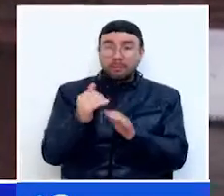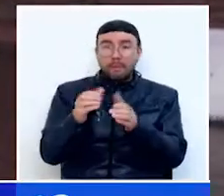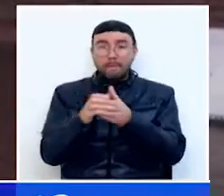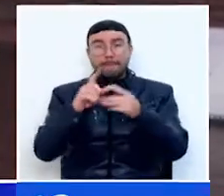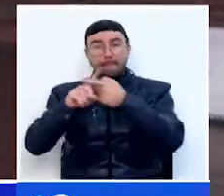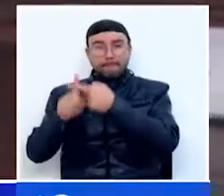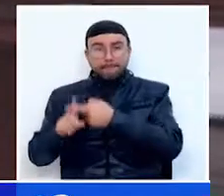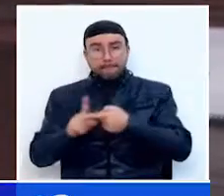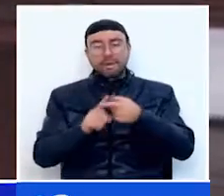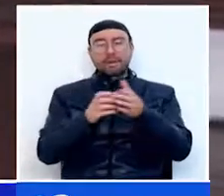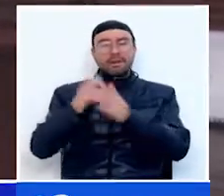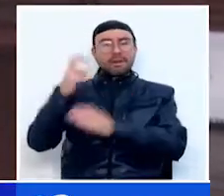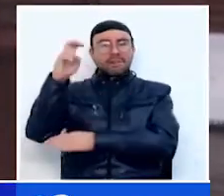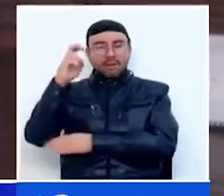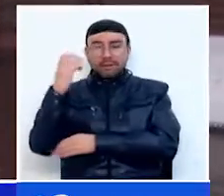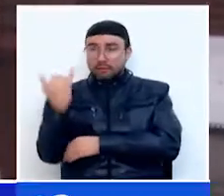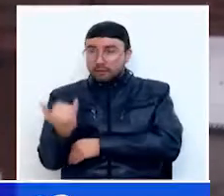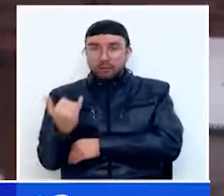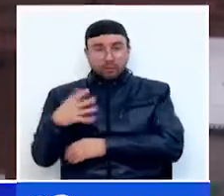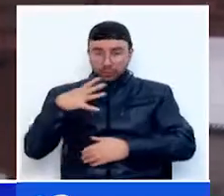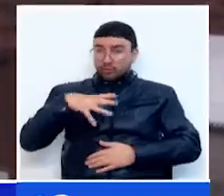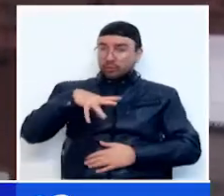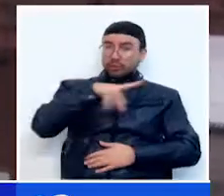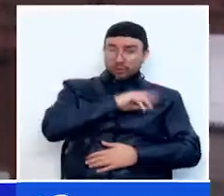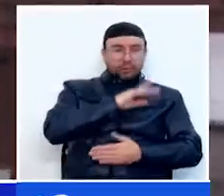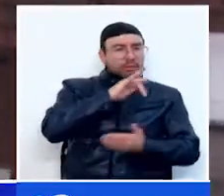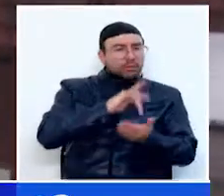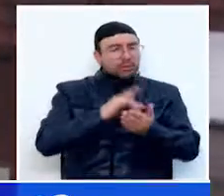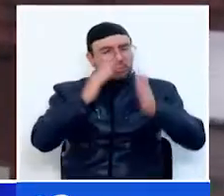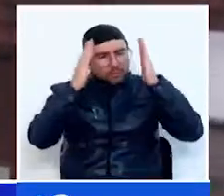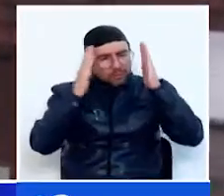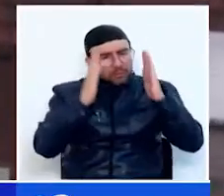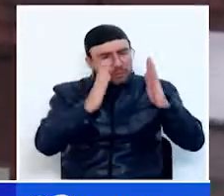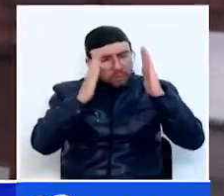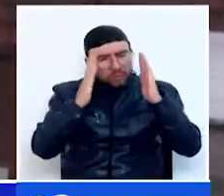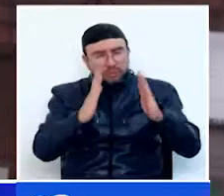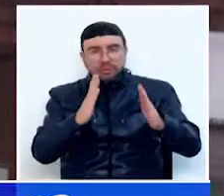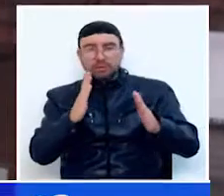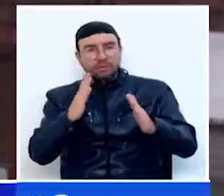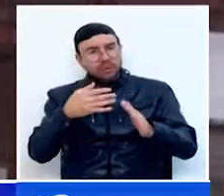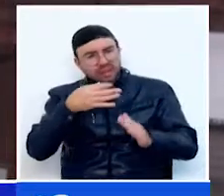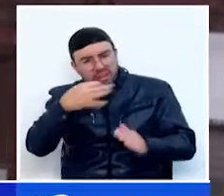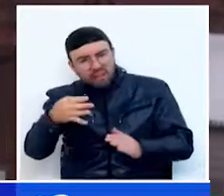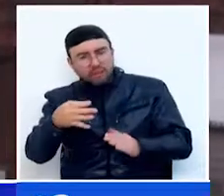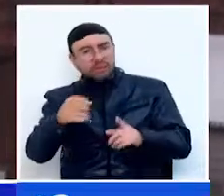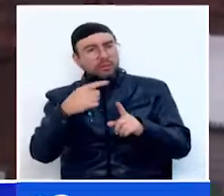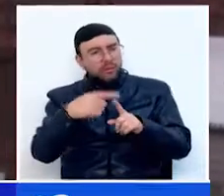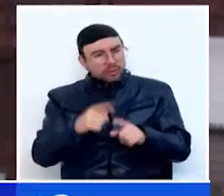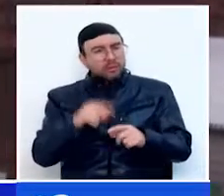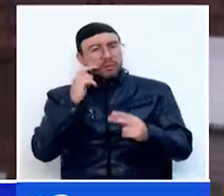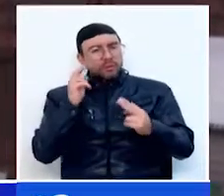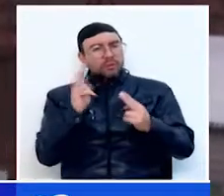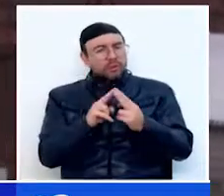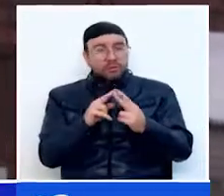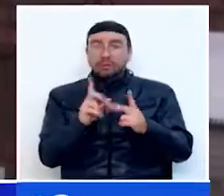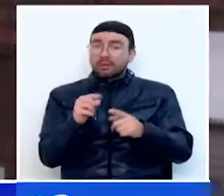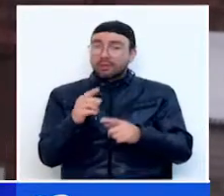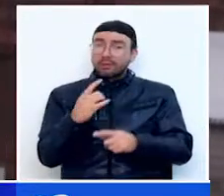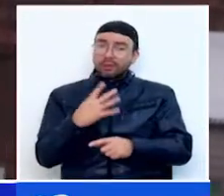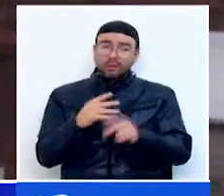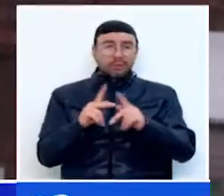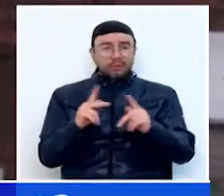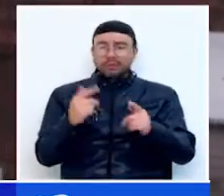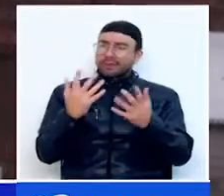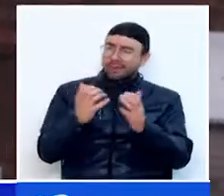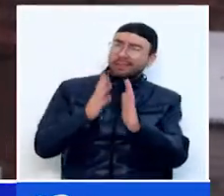la Fiscalía General de la Nación y nosotros escuchamos cada denuncia, pero además el dolor de muchos ciudadanos que quieren contarle al